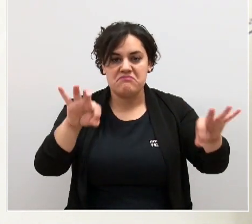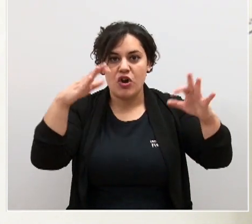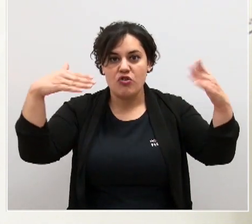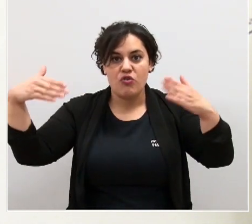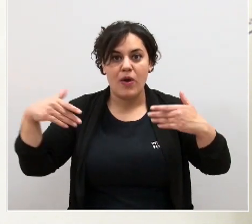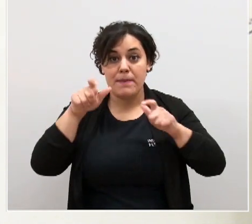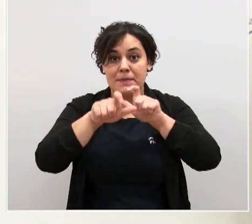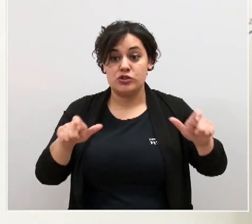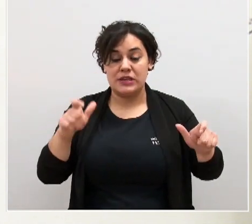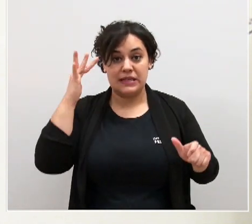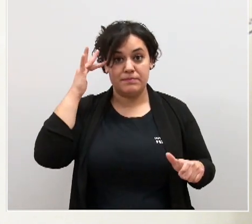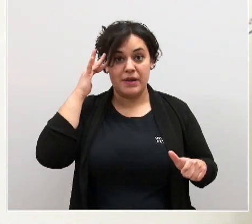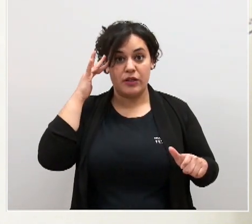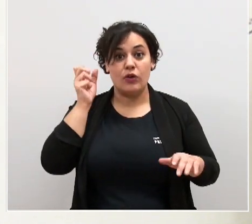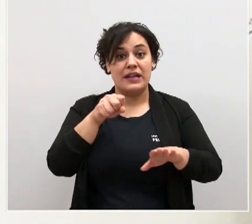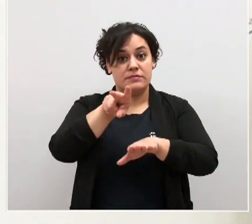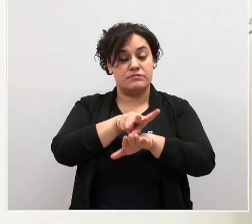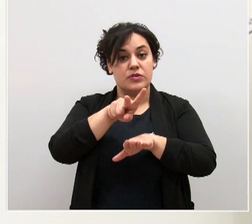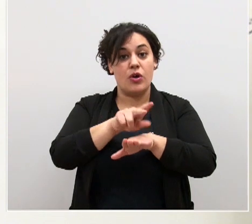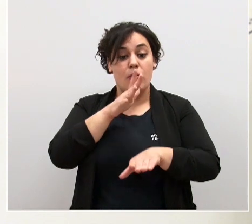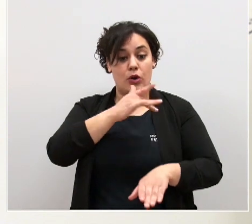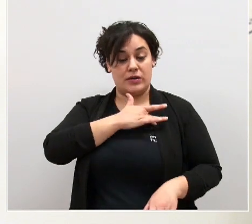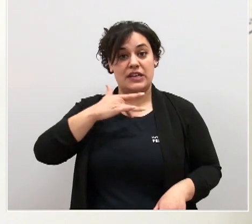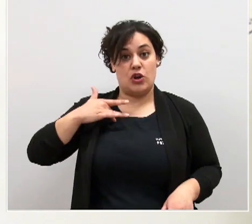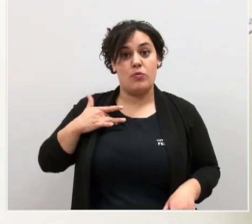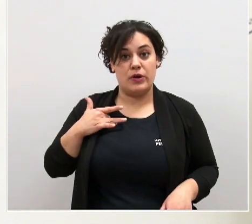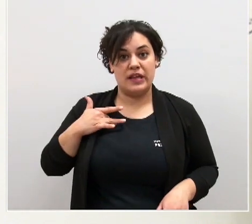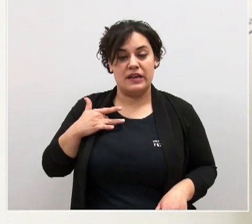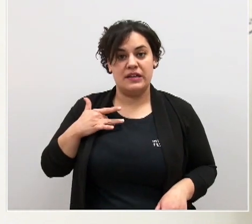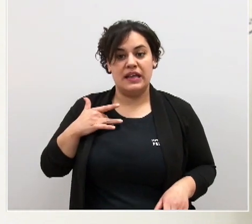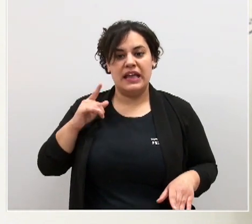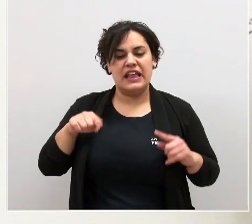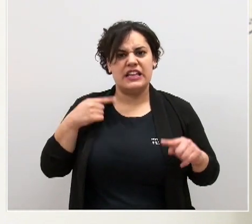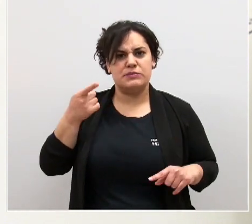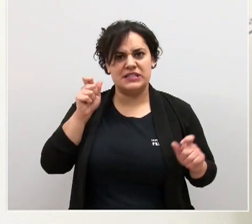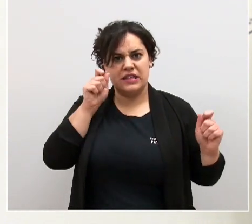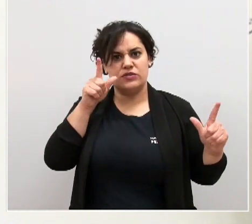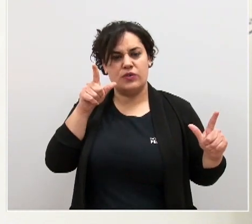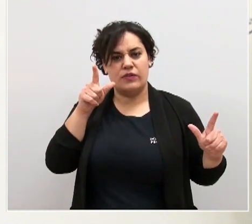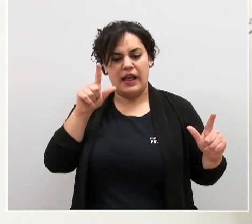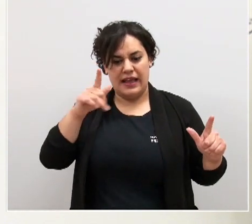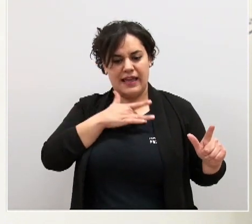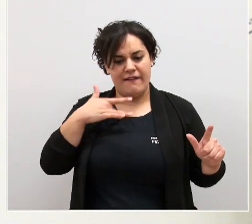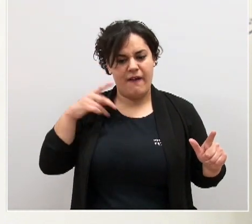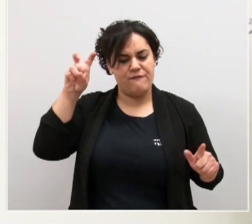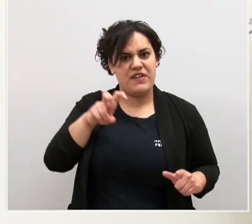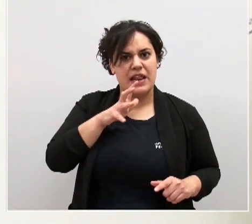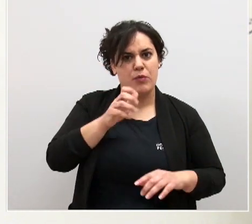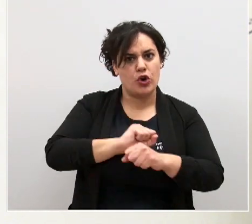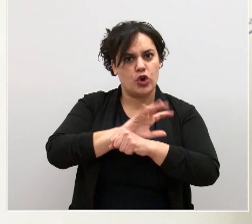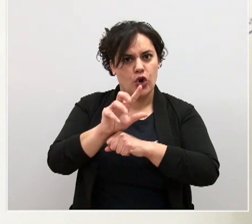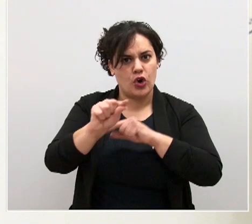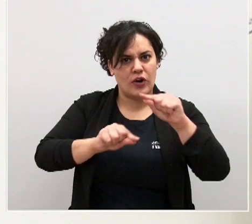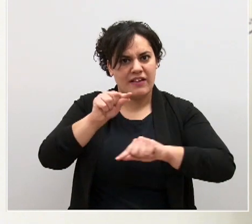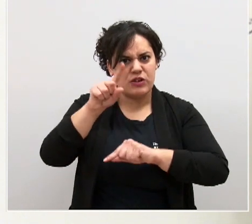de personas que en marzo estaban ingresadas por neumonías bilaterales y en las que se descubriera que como causa de ello era el coronavirus. Con lo cual, en un mes